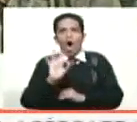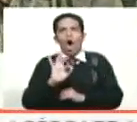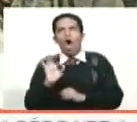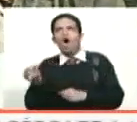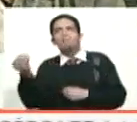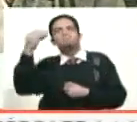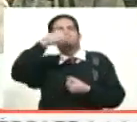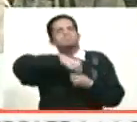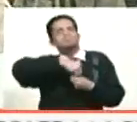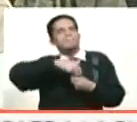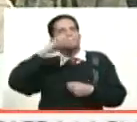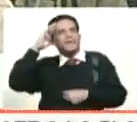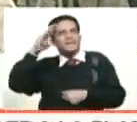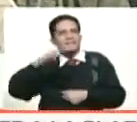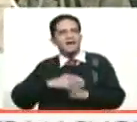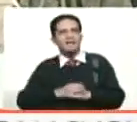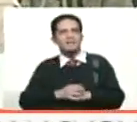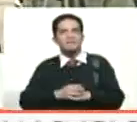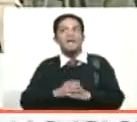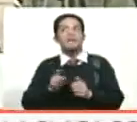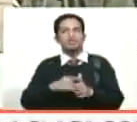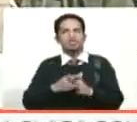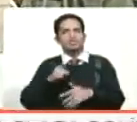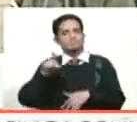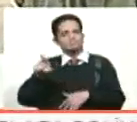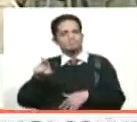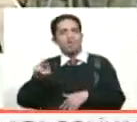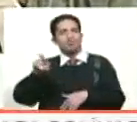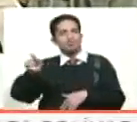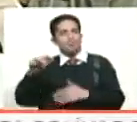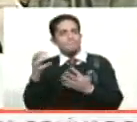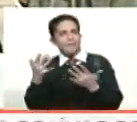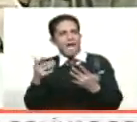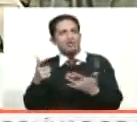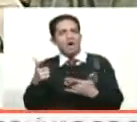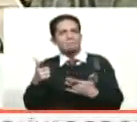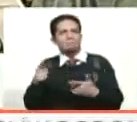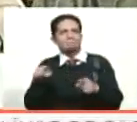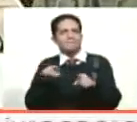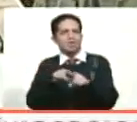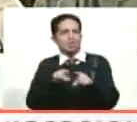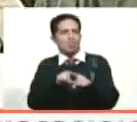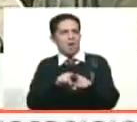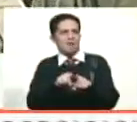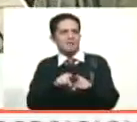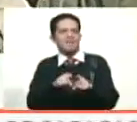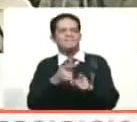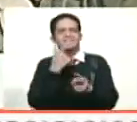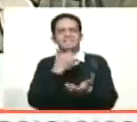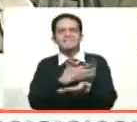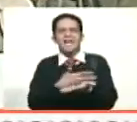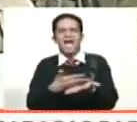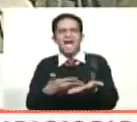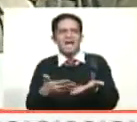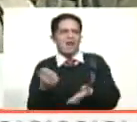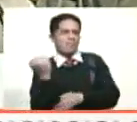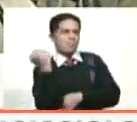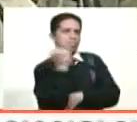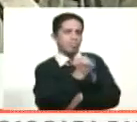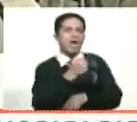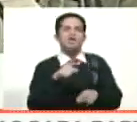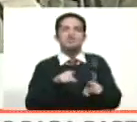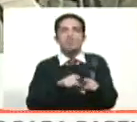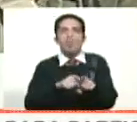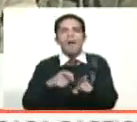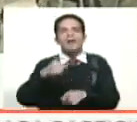militar gringa, sus manos, señor Pedro Sánchez, quedarán llenas de sangre, como quedaron las manos de José María Aznar